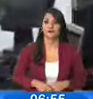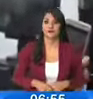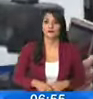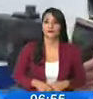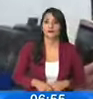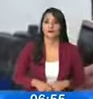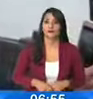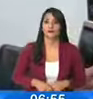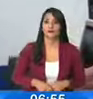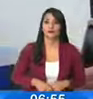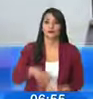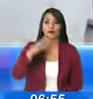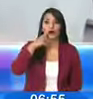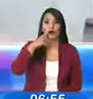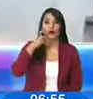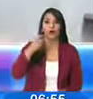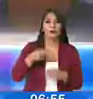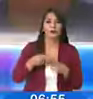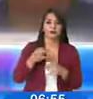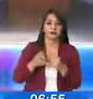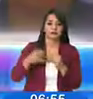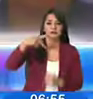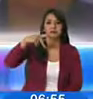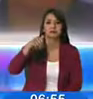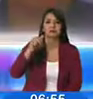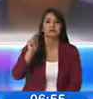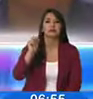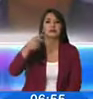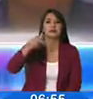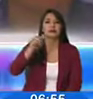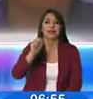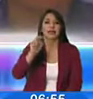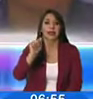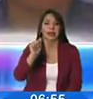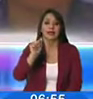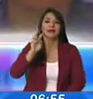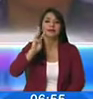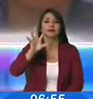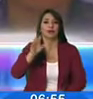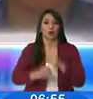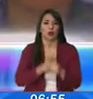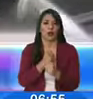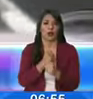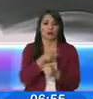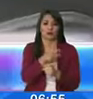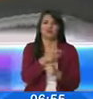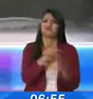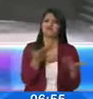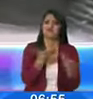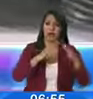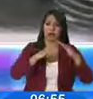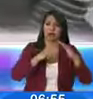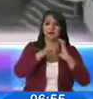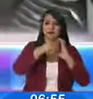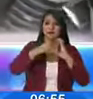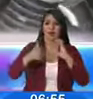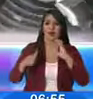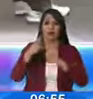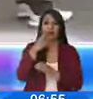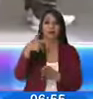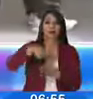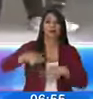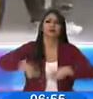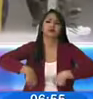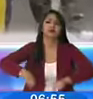Identificado como Albino Panchana Villón, de 65 años, un ciudadano libertense que se movilizaba en su motocicleta después